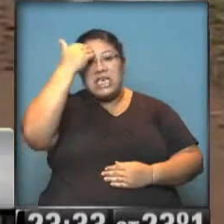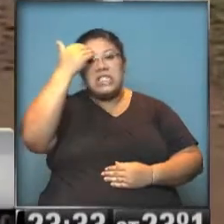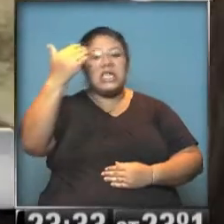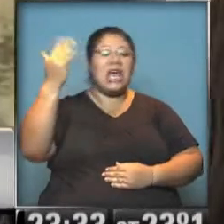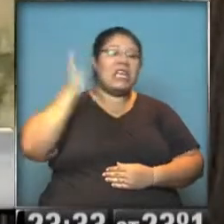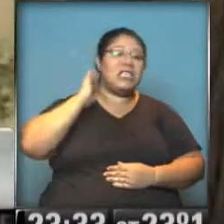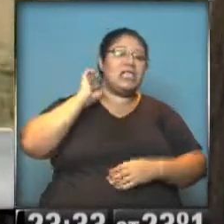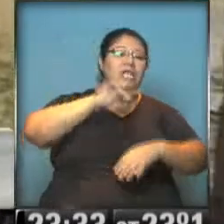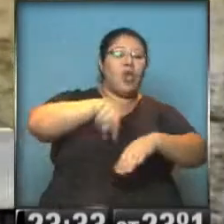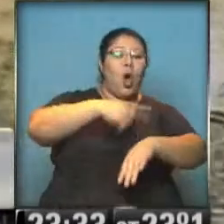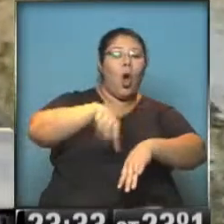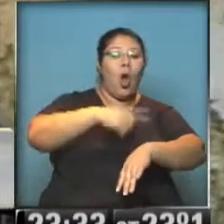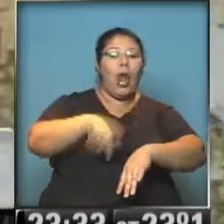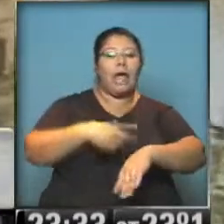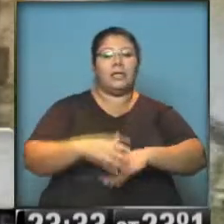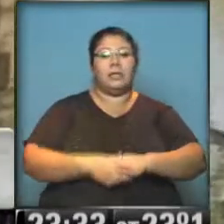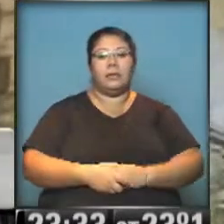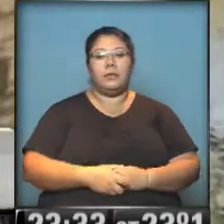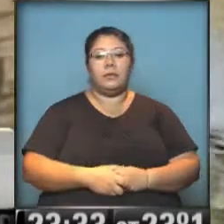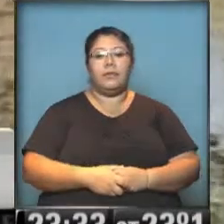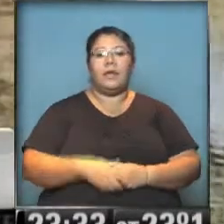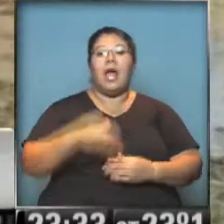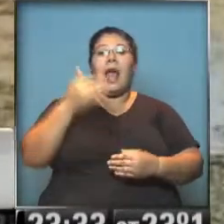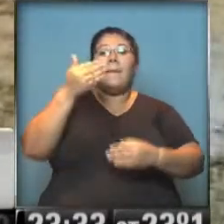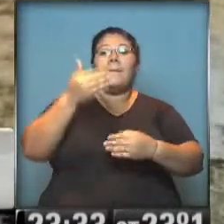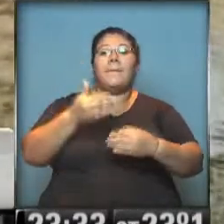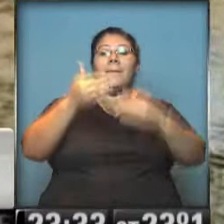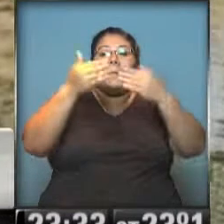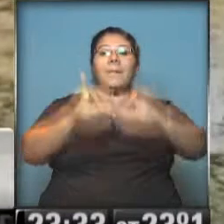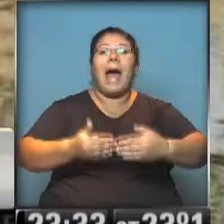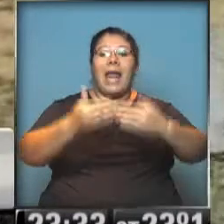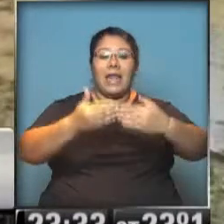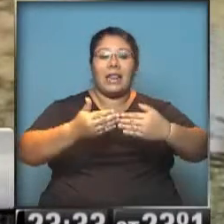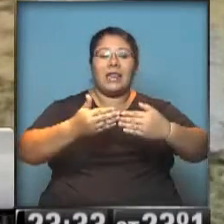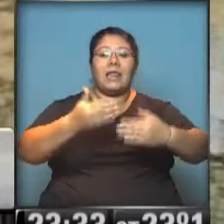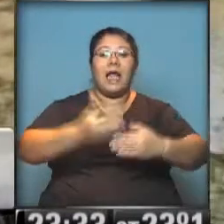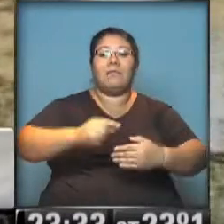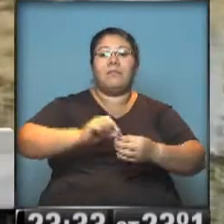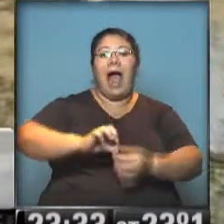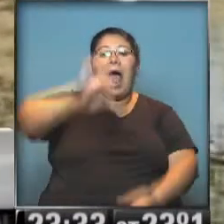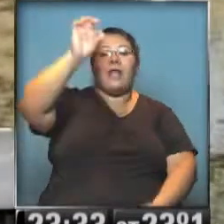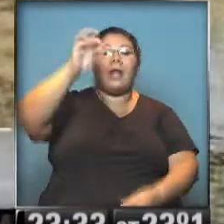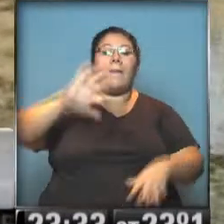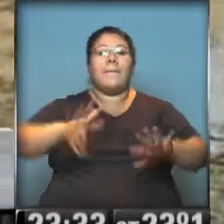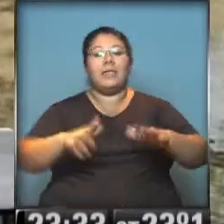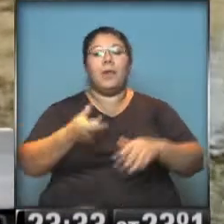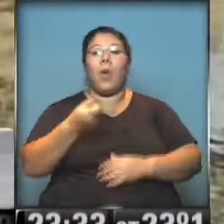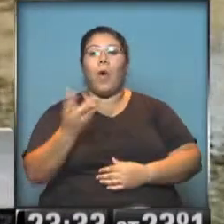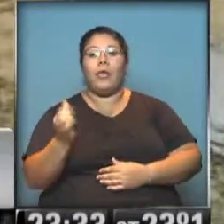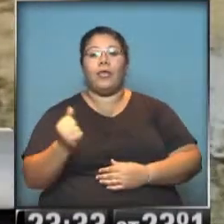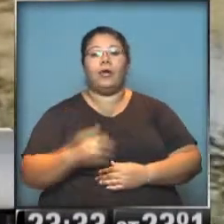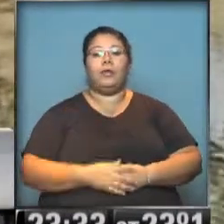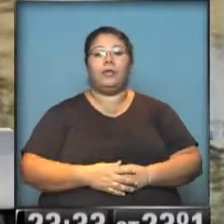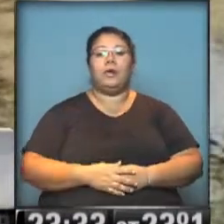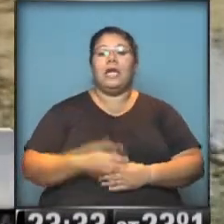horas. ¿Hasta qué altura vas a levantar la pared? Esta sería la altura que va a ir, que los han